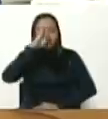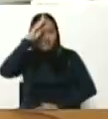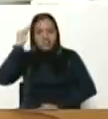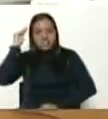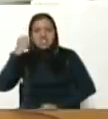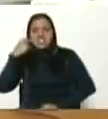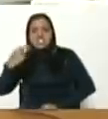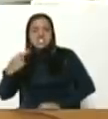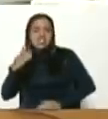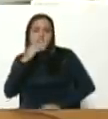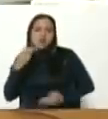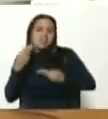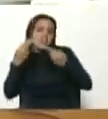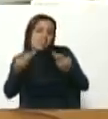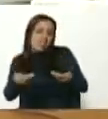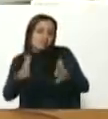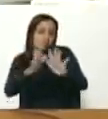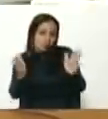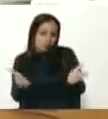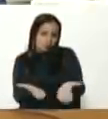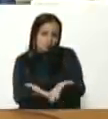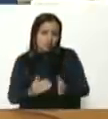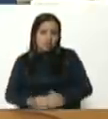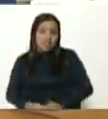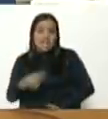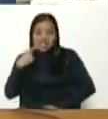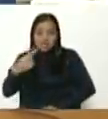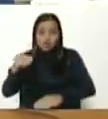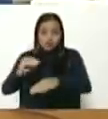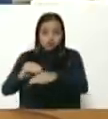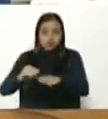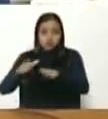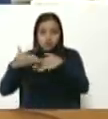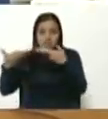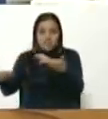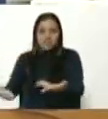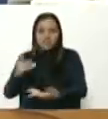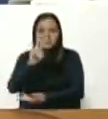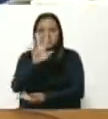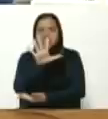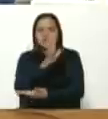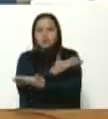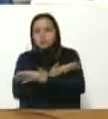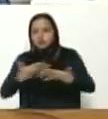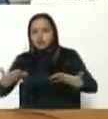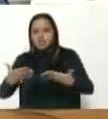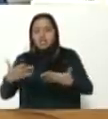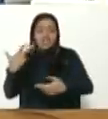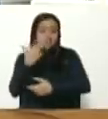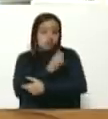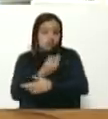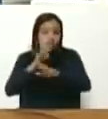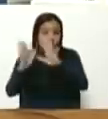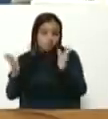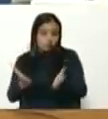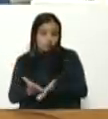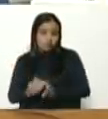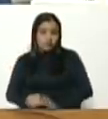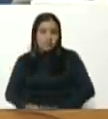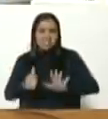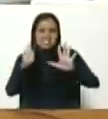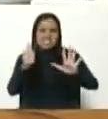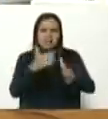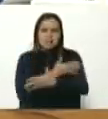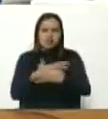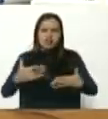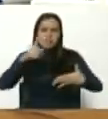al mundo. Anunció que va a donar 25 millones de vacunas al mundo. 6 millones para